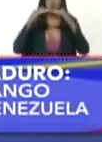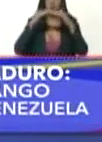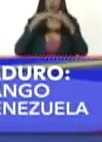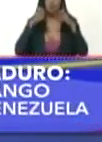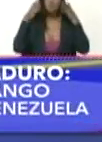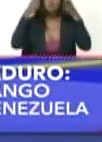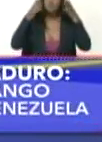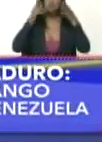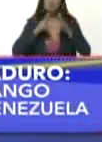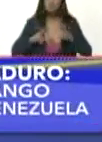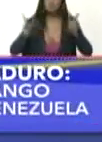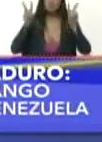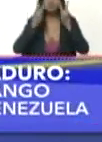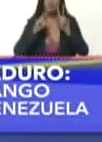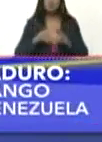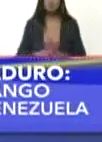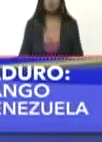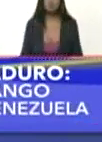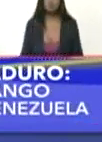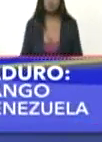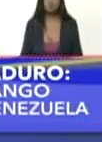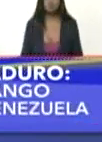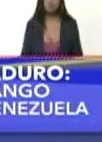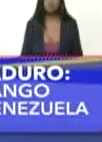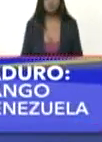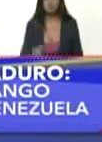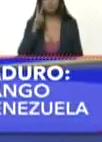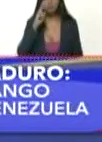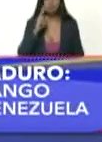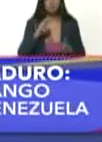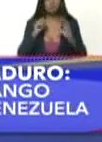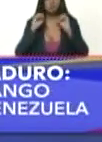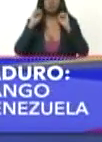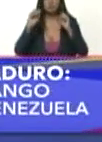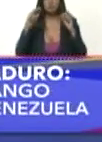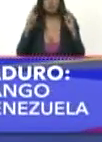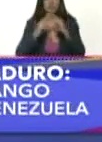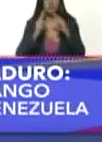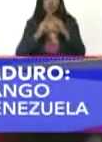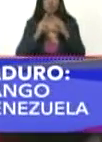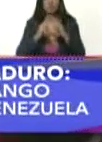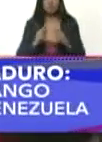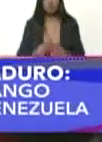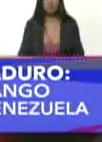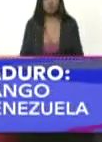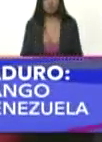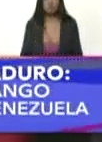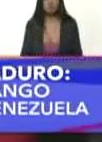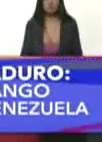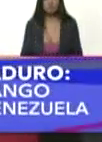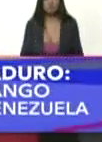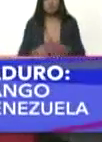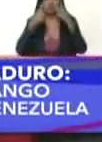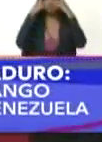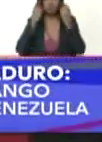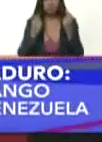los valores, cuando uno ve los logros de conocimiento, los logros